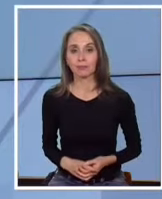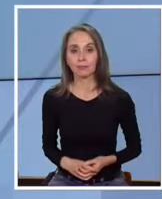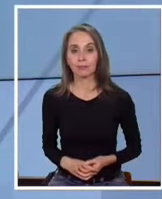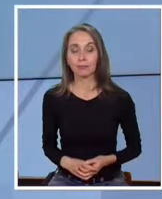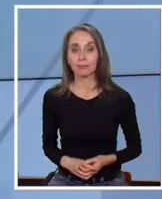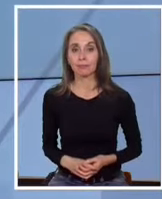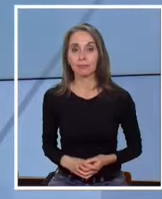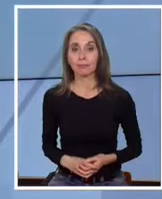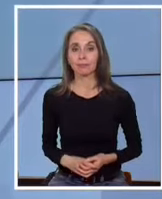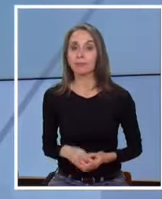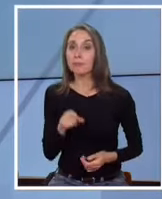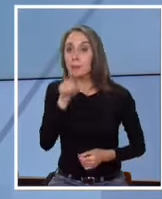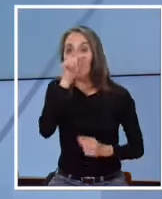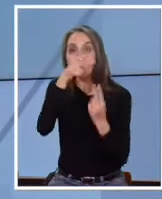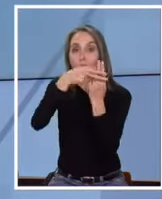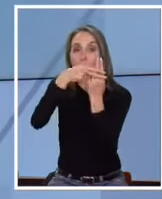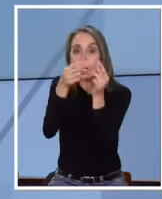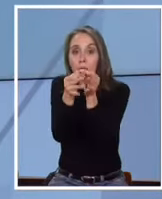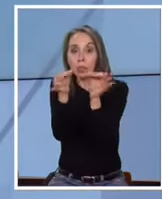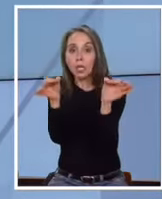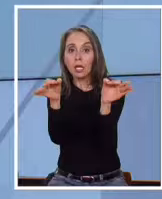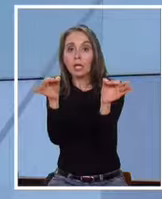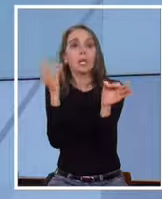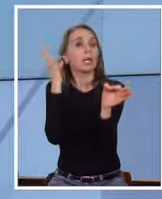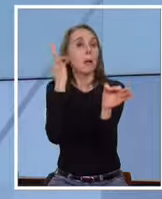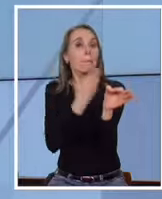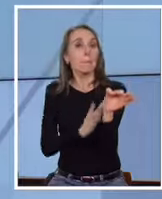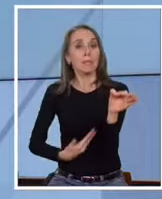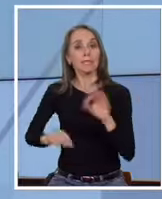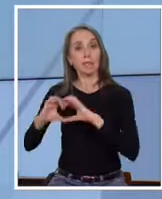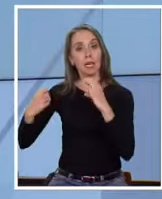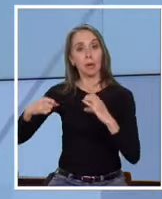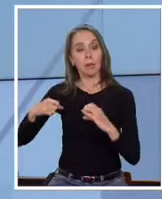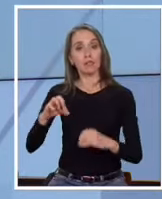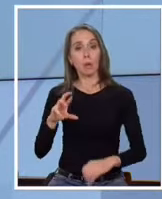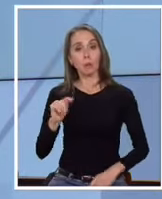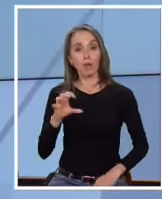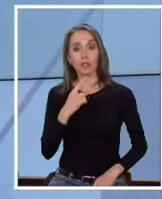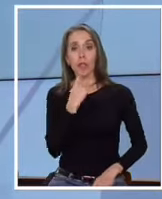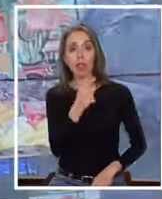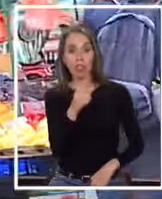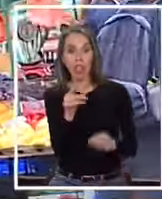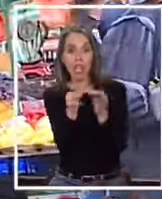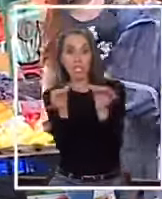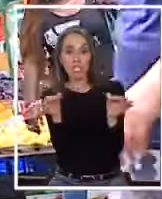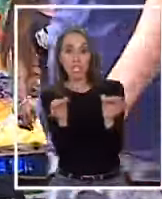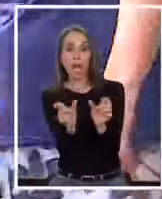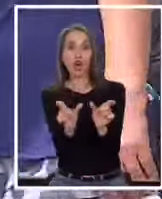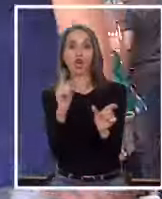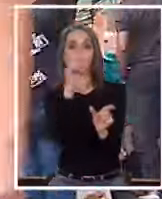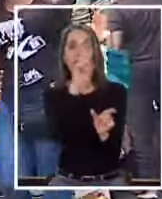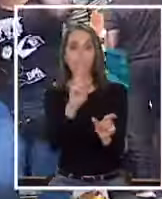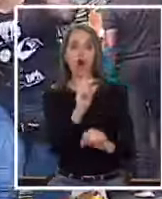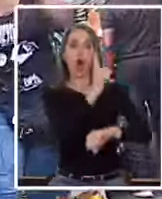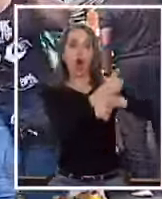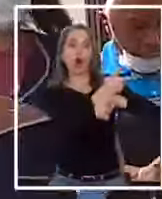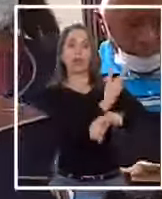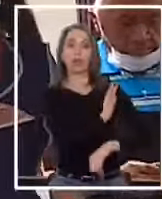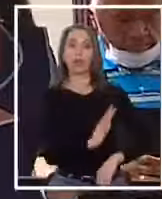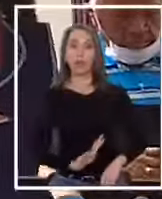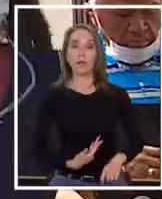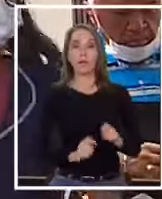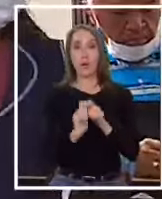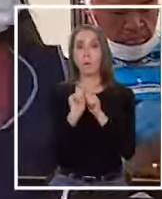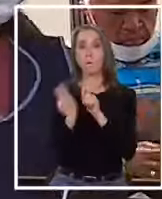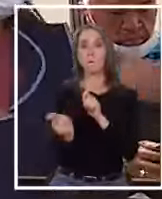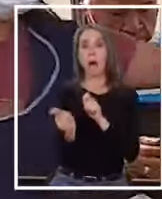Y a través de su cuenta de Twitter, la presidenta del Senado, Yasna Proboste, aseguró que el Contralor General de la República ha ordenado al gobierno